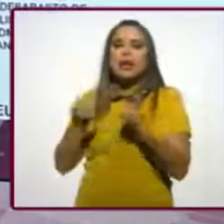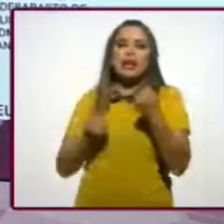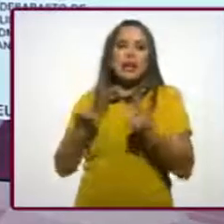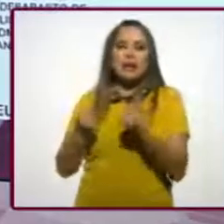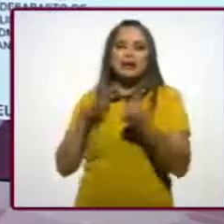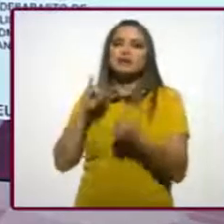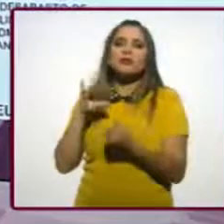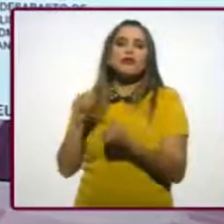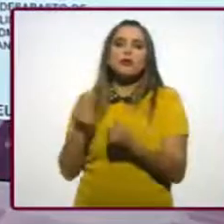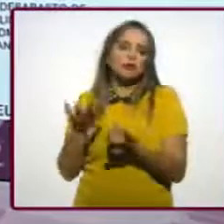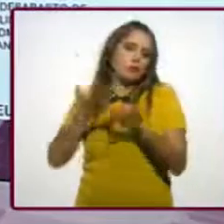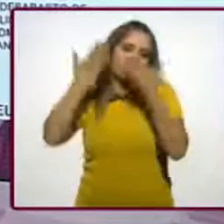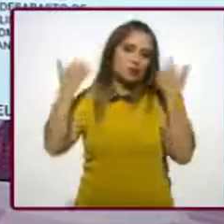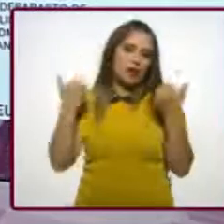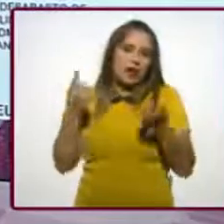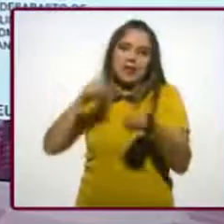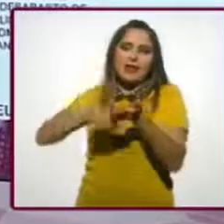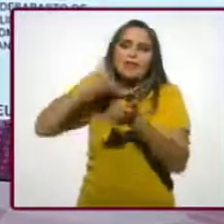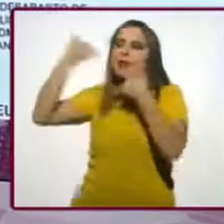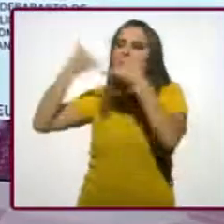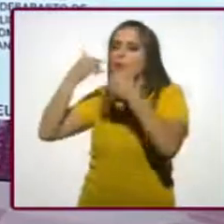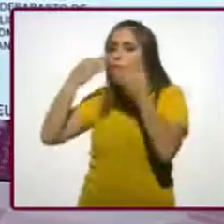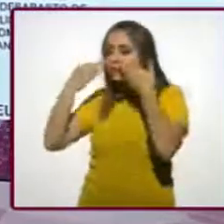esa población tenemos estos niveles de